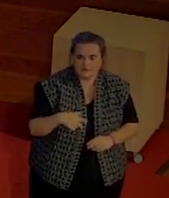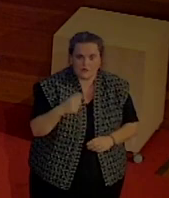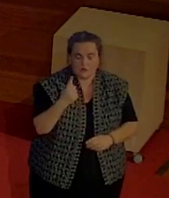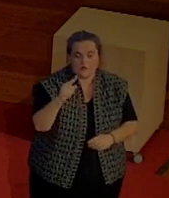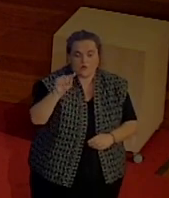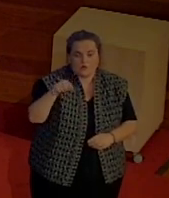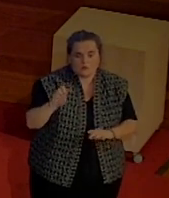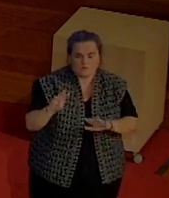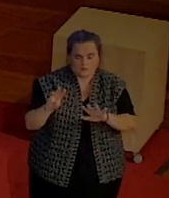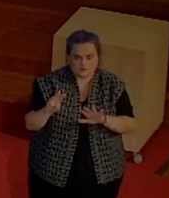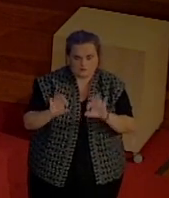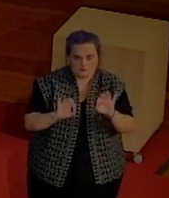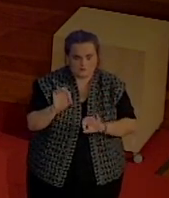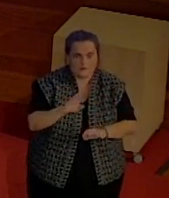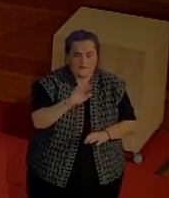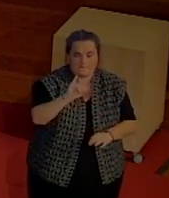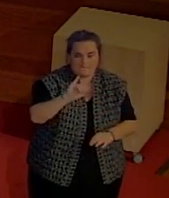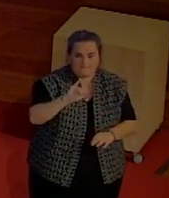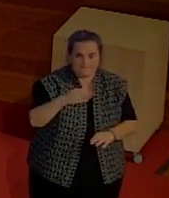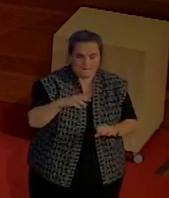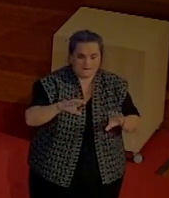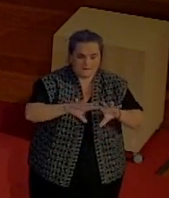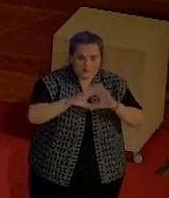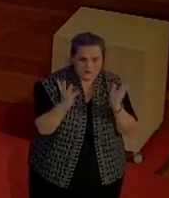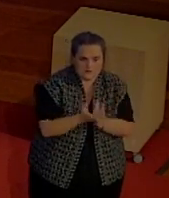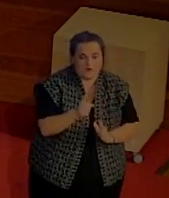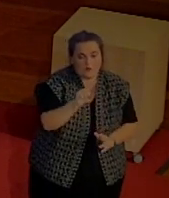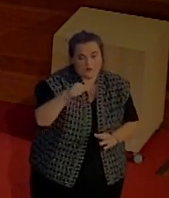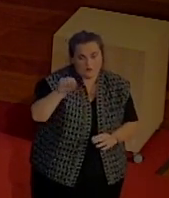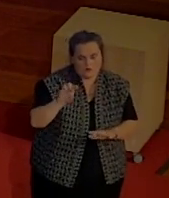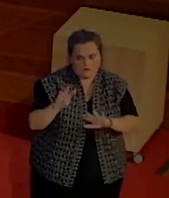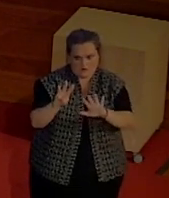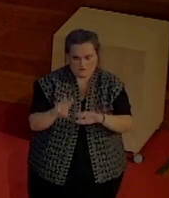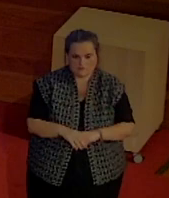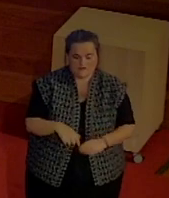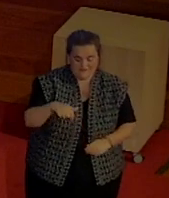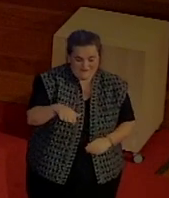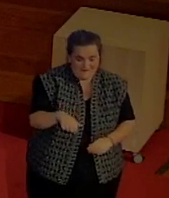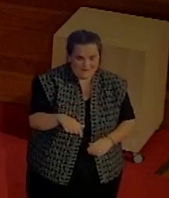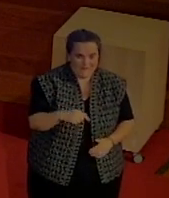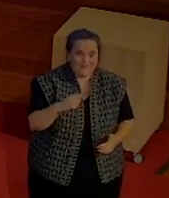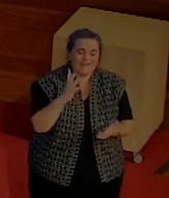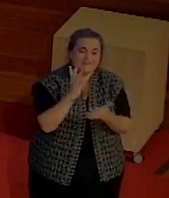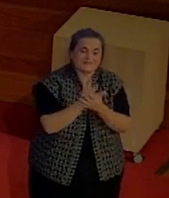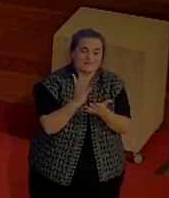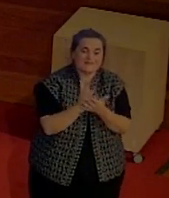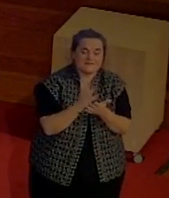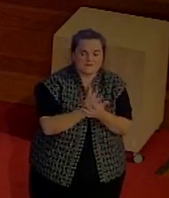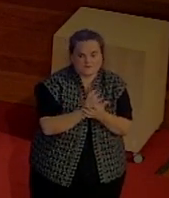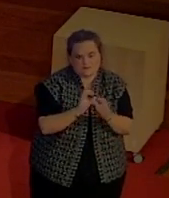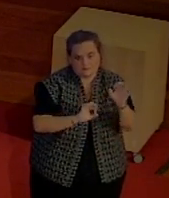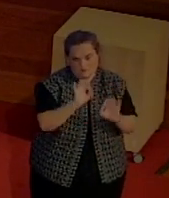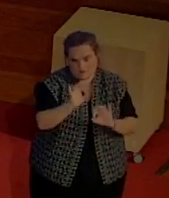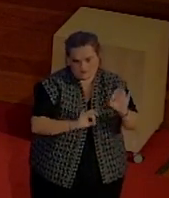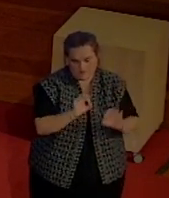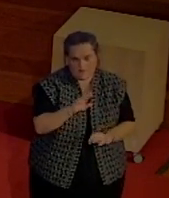por ciento del pib mundial uno coma ocho por ciento hoy representa el 19% del pin mundial